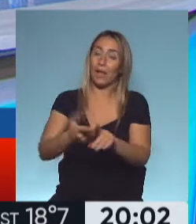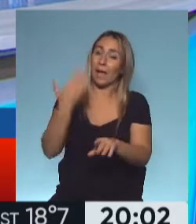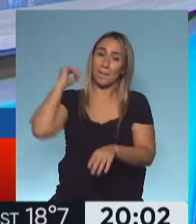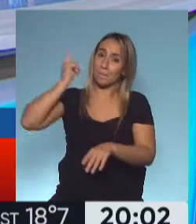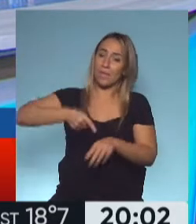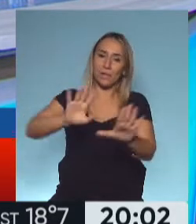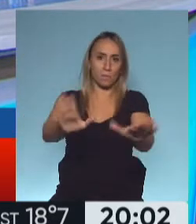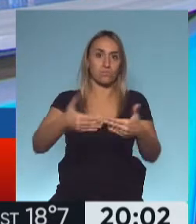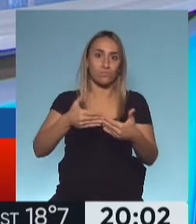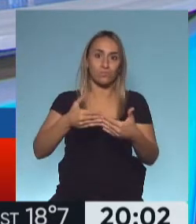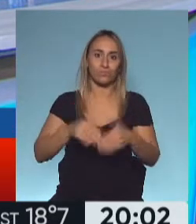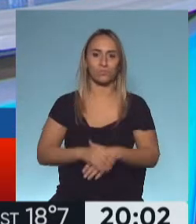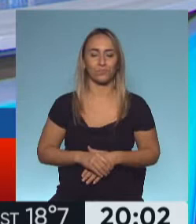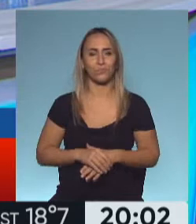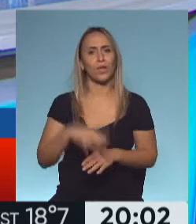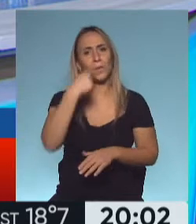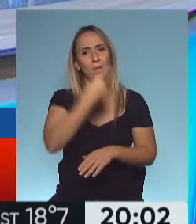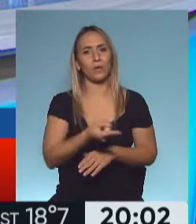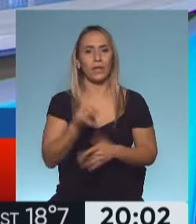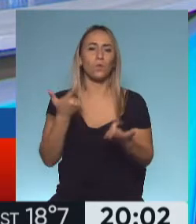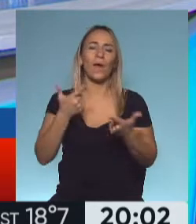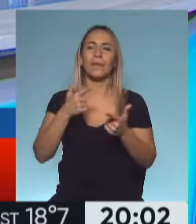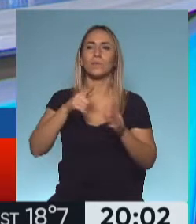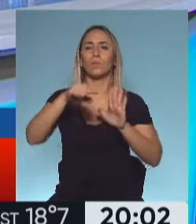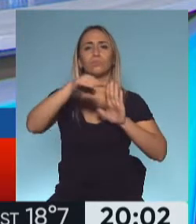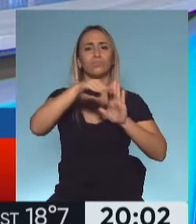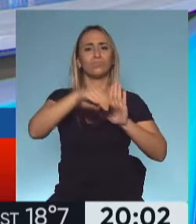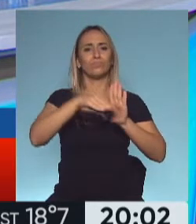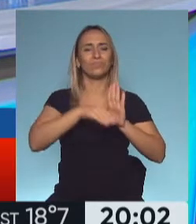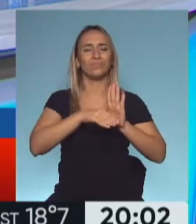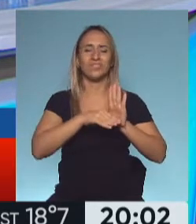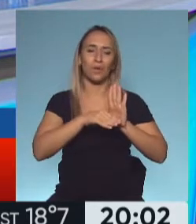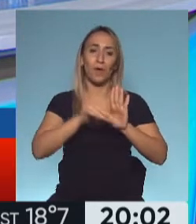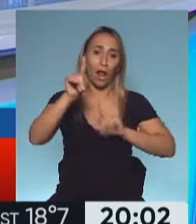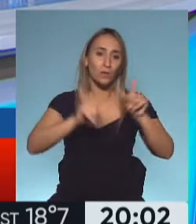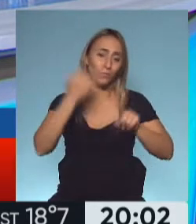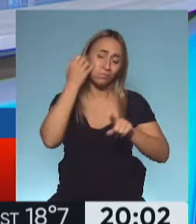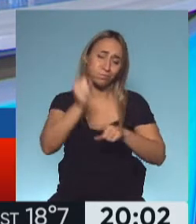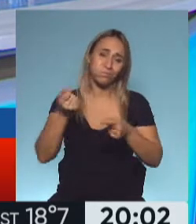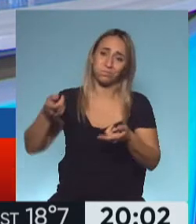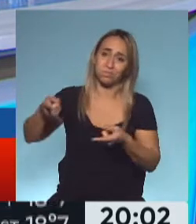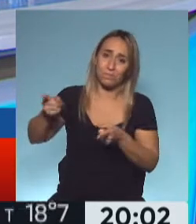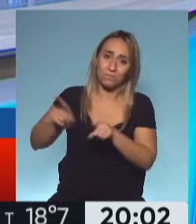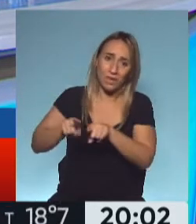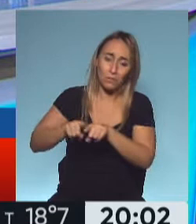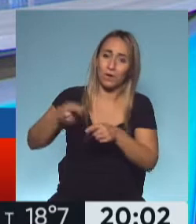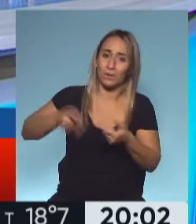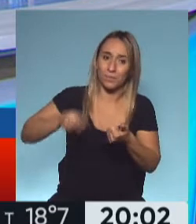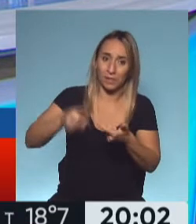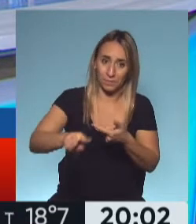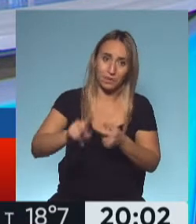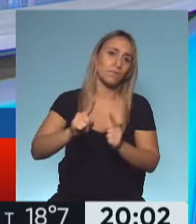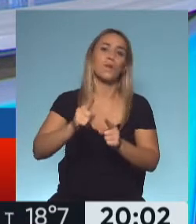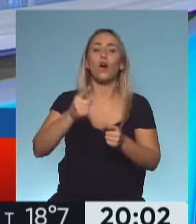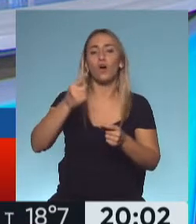claro que ha habido, si bien no hay una receta, hay cuestiones que se han repetido y, por ejemplo, es lo cultural, el turismo, la gastronomía.